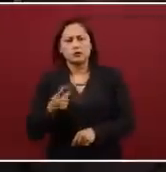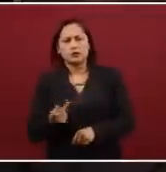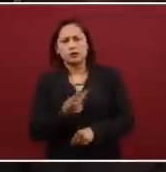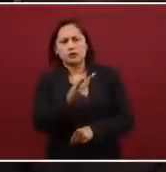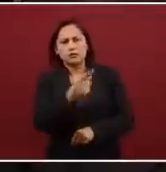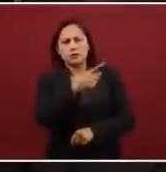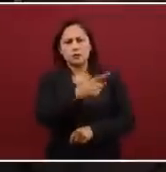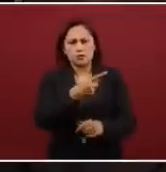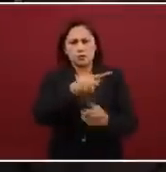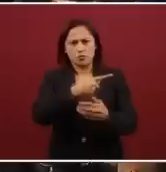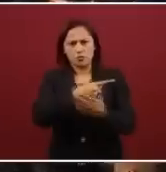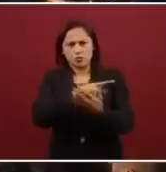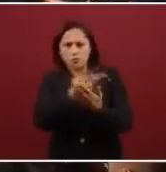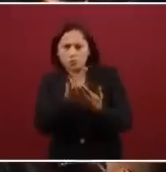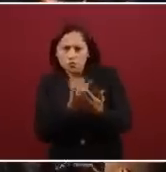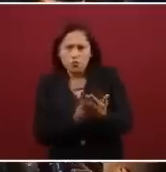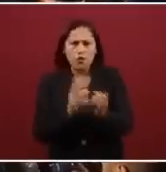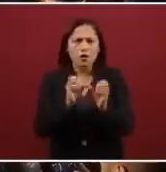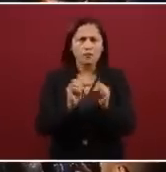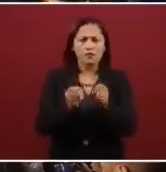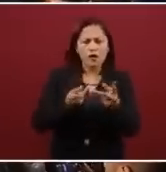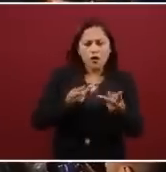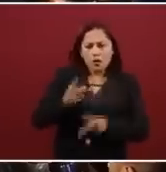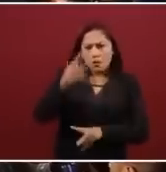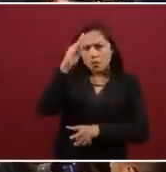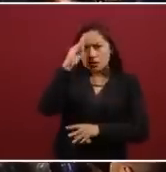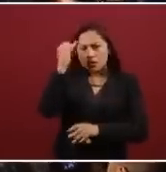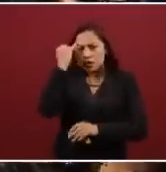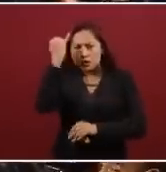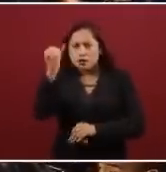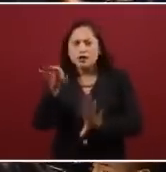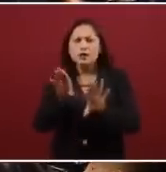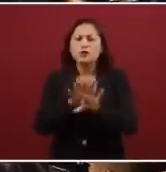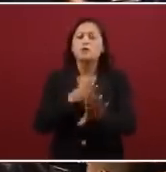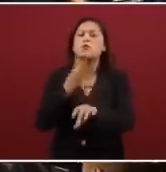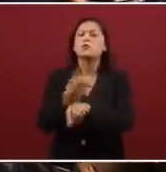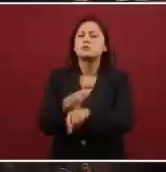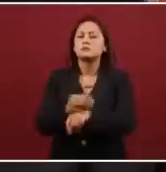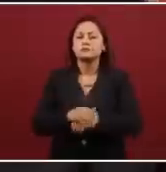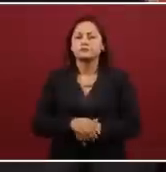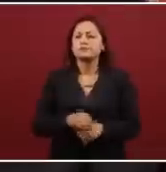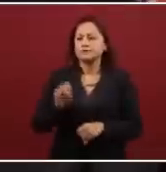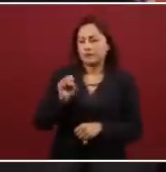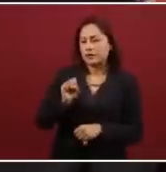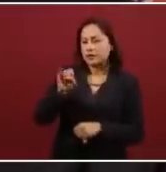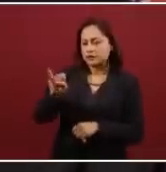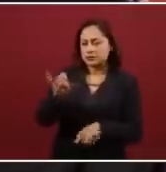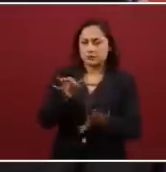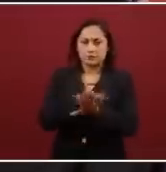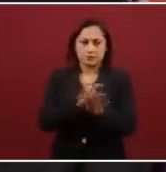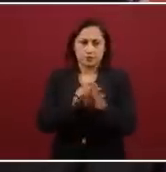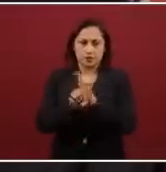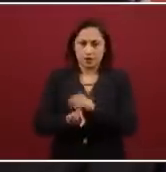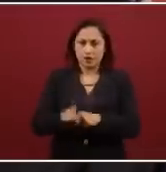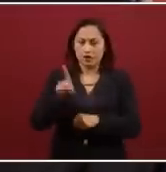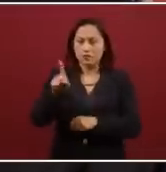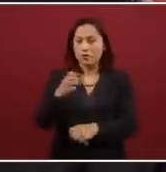Sí, vamos a empezar en el caso de la educación en